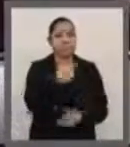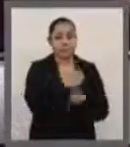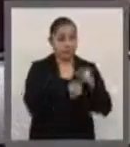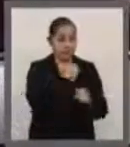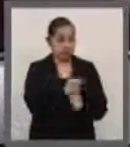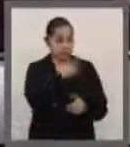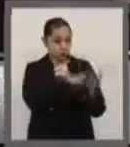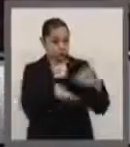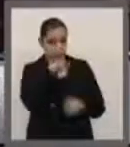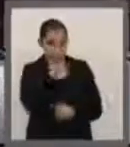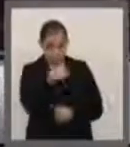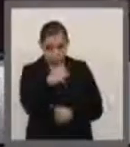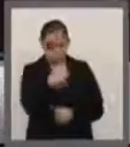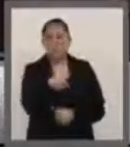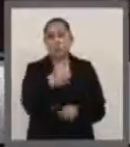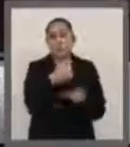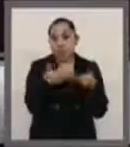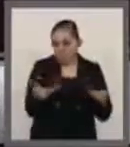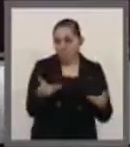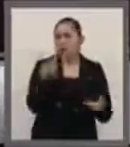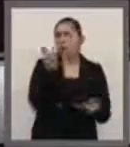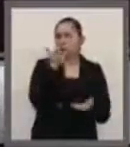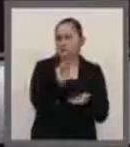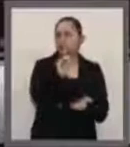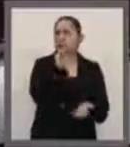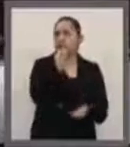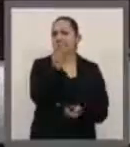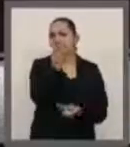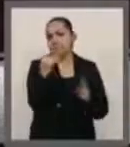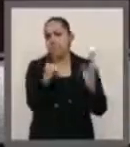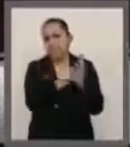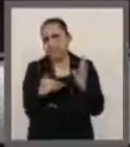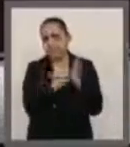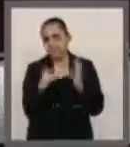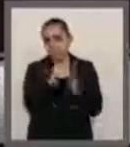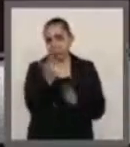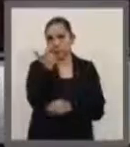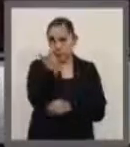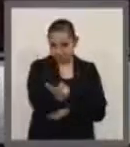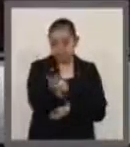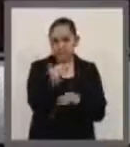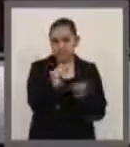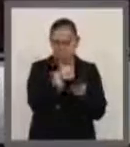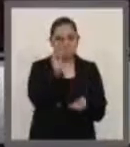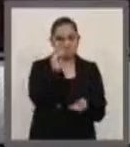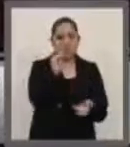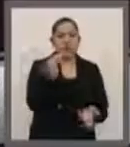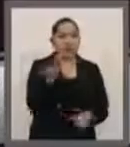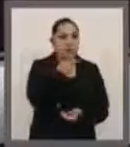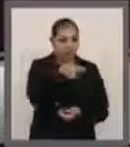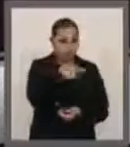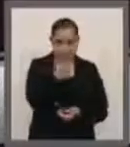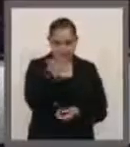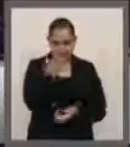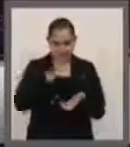2018 hay un incremento de 9.000 millones de pesos, esta cantidad, en términos